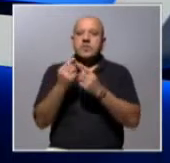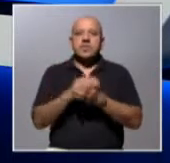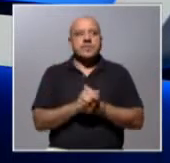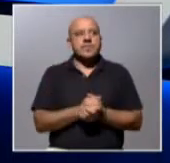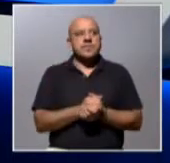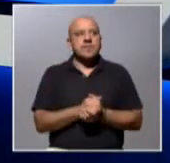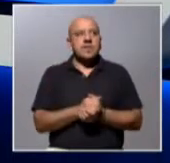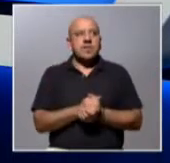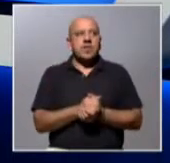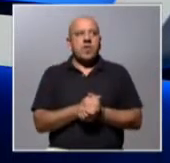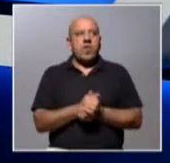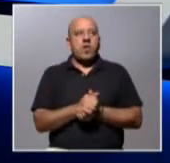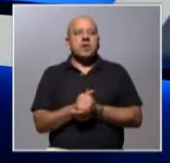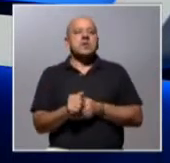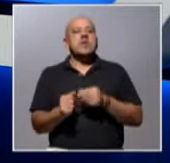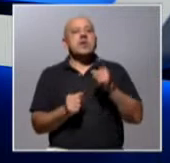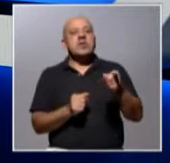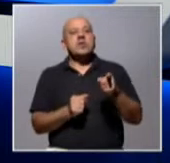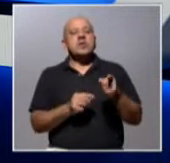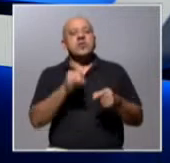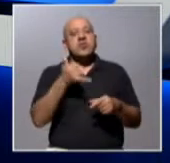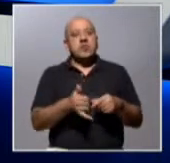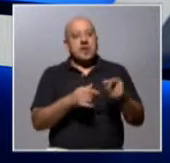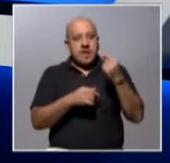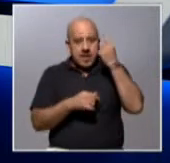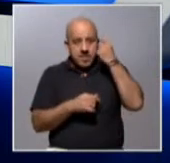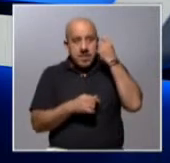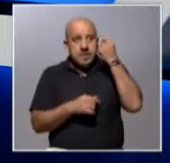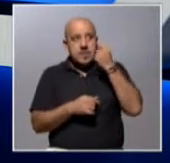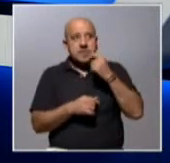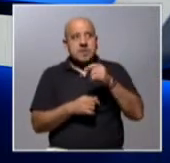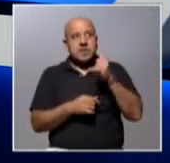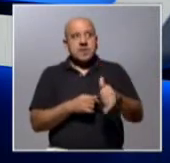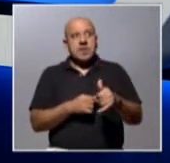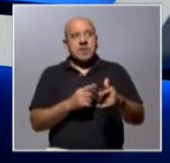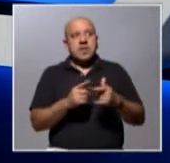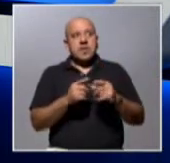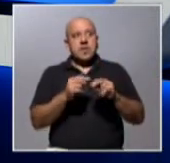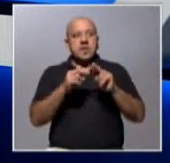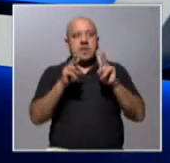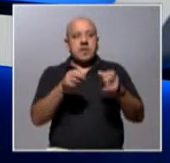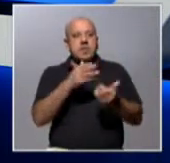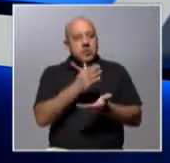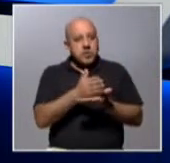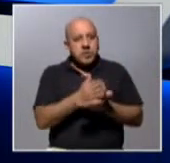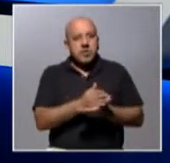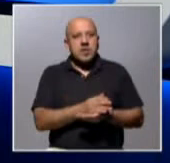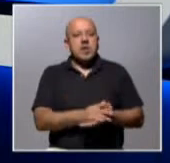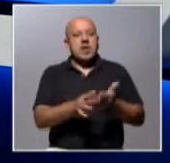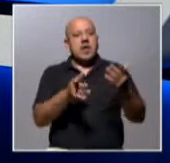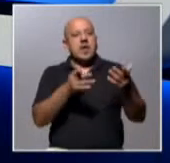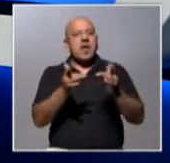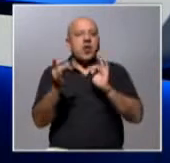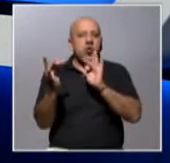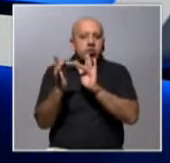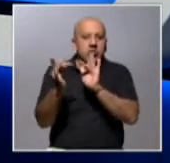Bueno, eso, involucrate.uy es un portal que tiene ya experiencia en acciones solidarias, en conectar a la gente que